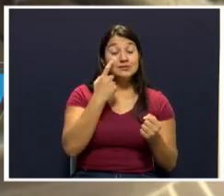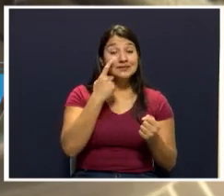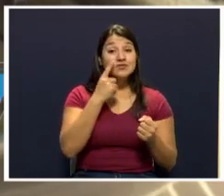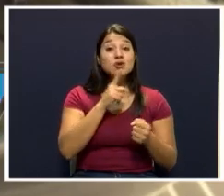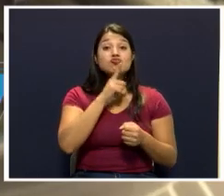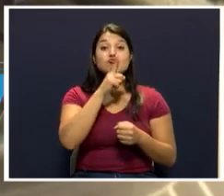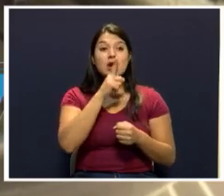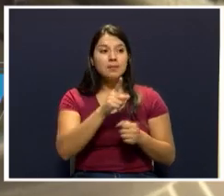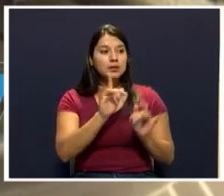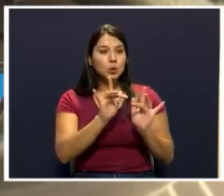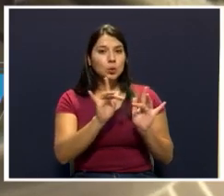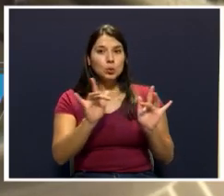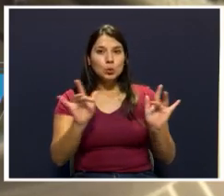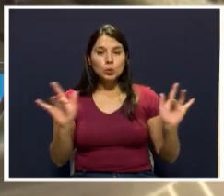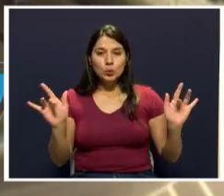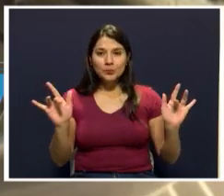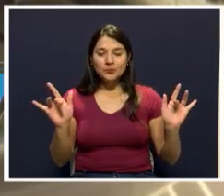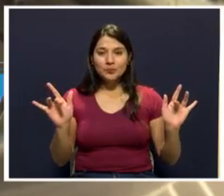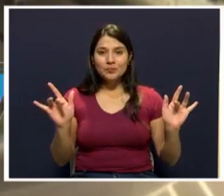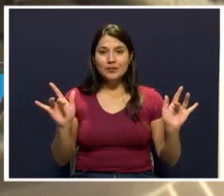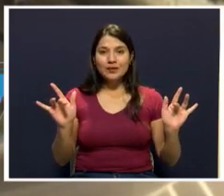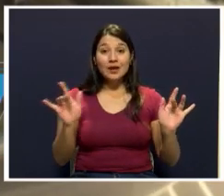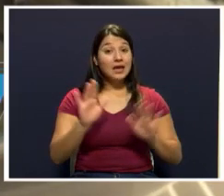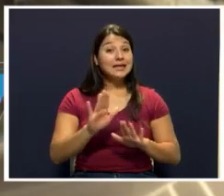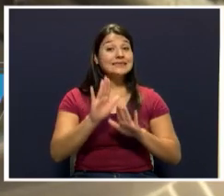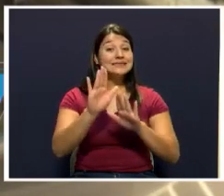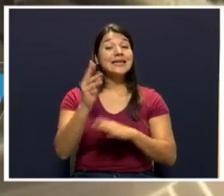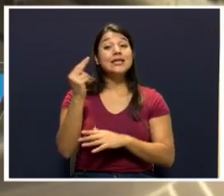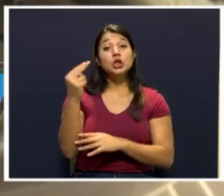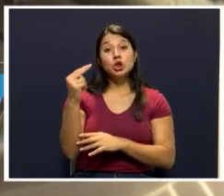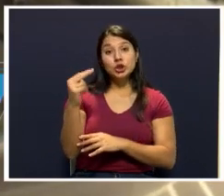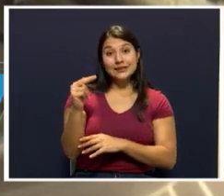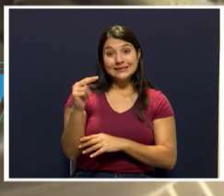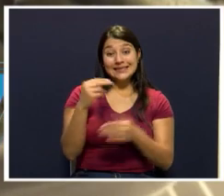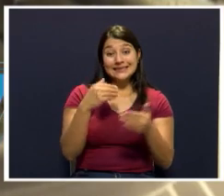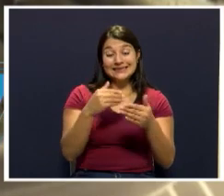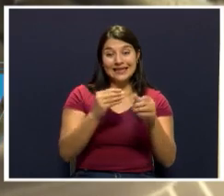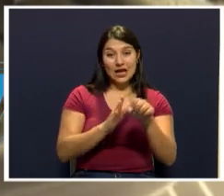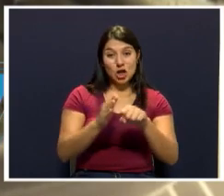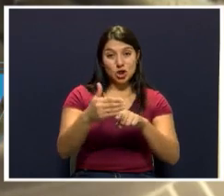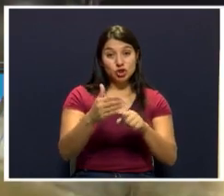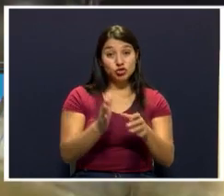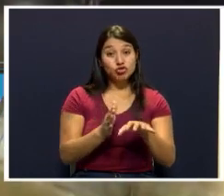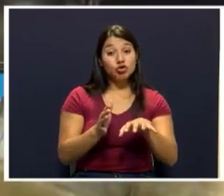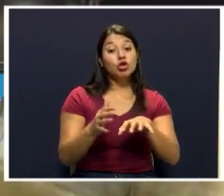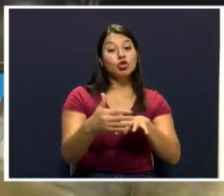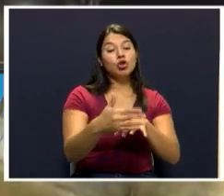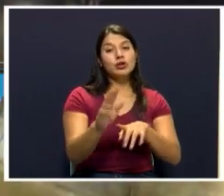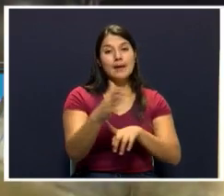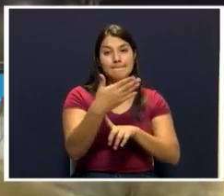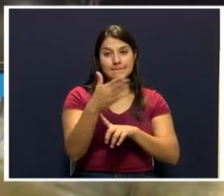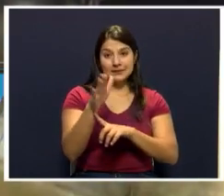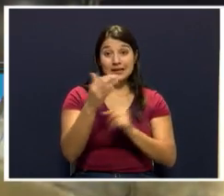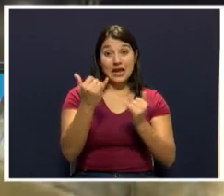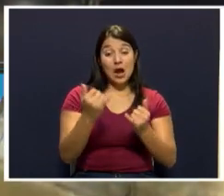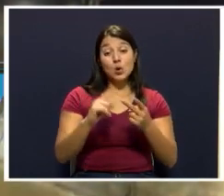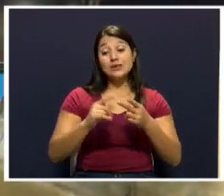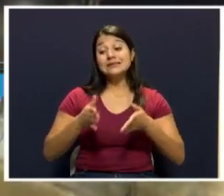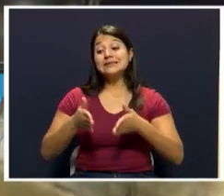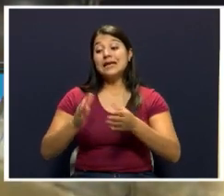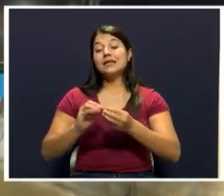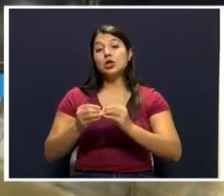realmente desolada. Una excelente noticia por la zona del este. Nos movemos ahora hacia la Ruta 1